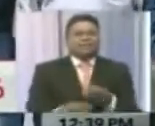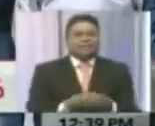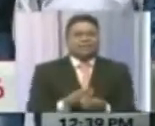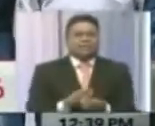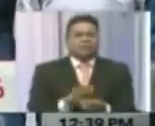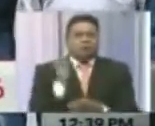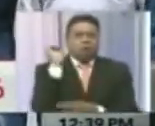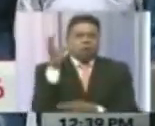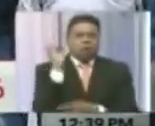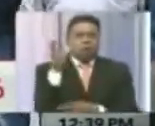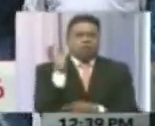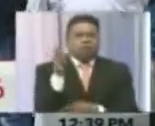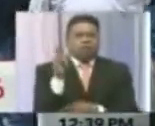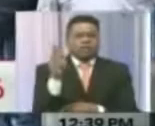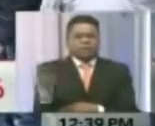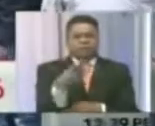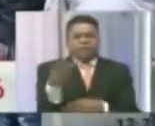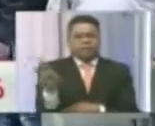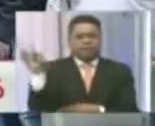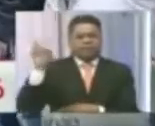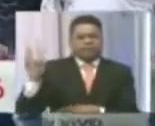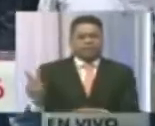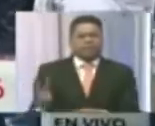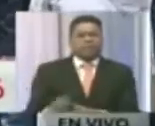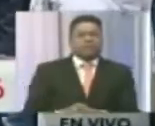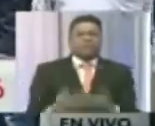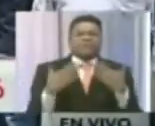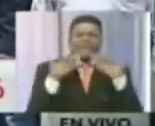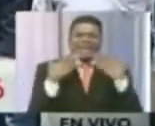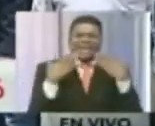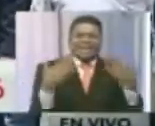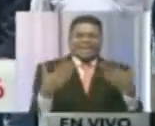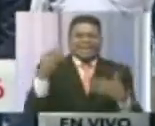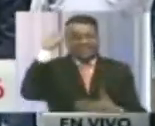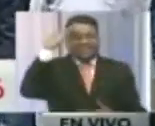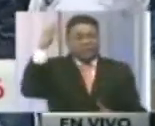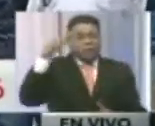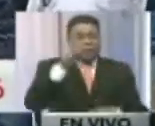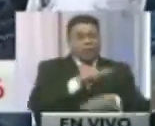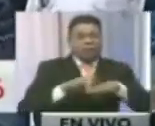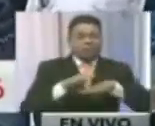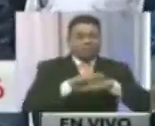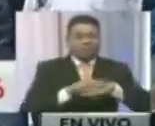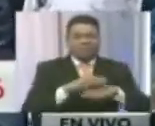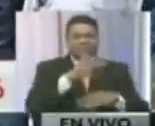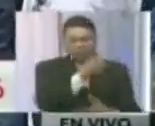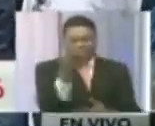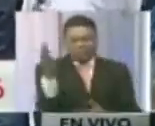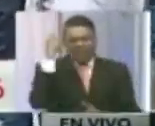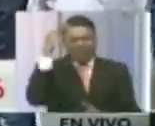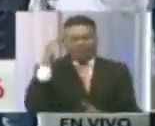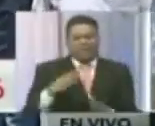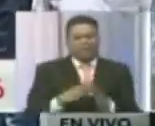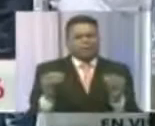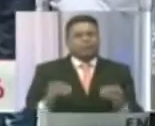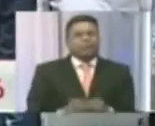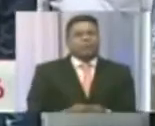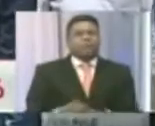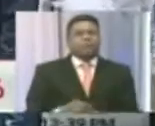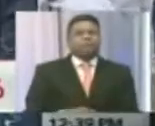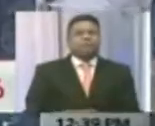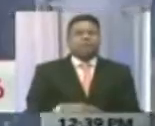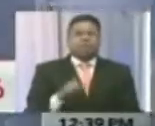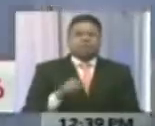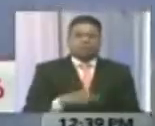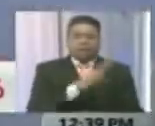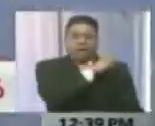de la Patria, capítulo cultural. Gobernador. Bueno, gracias. Saludamos al ministro y también al presidente Eventel,